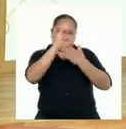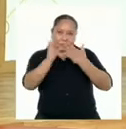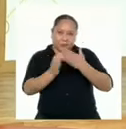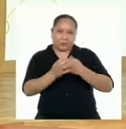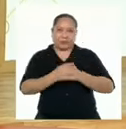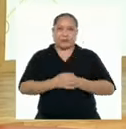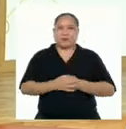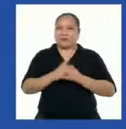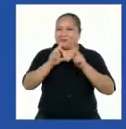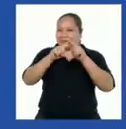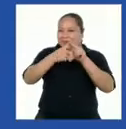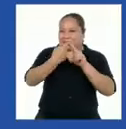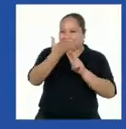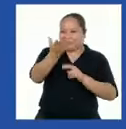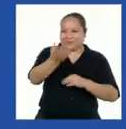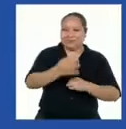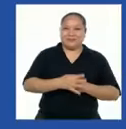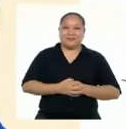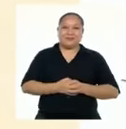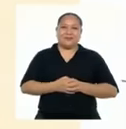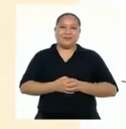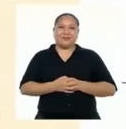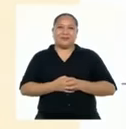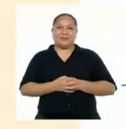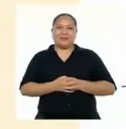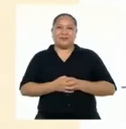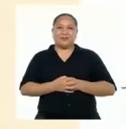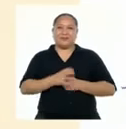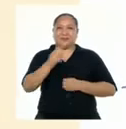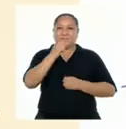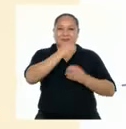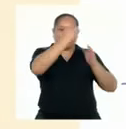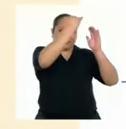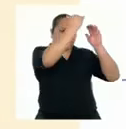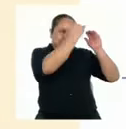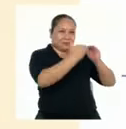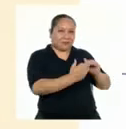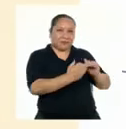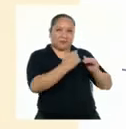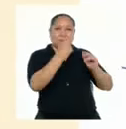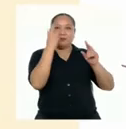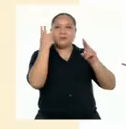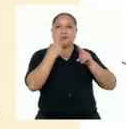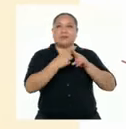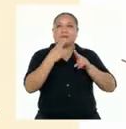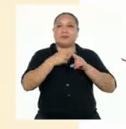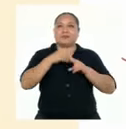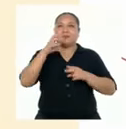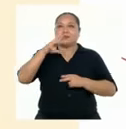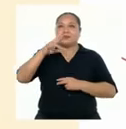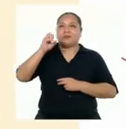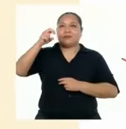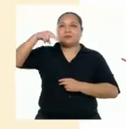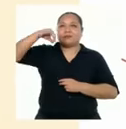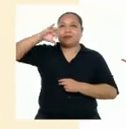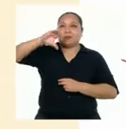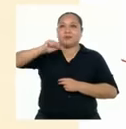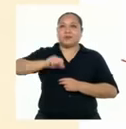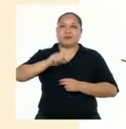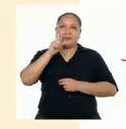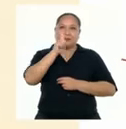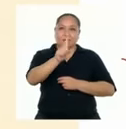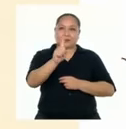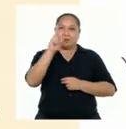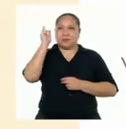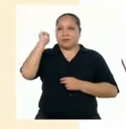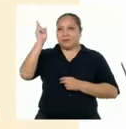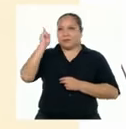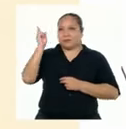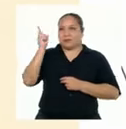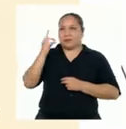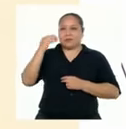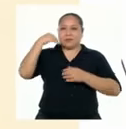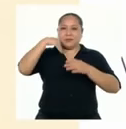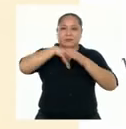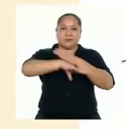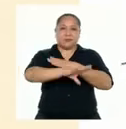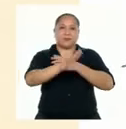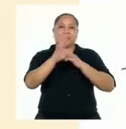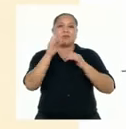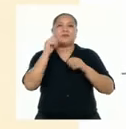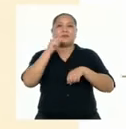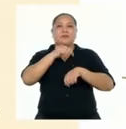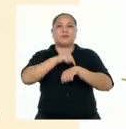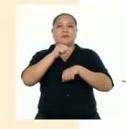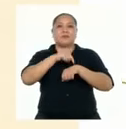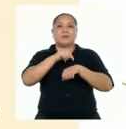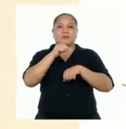características. ¡Empecemos! Este texto se llama Crónica de una profesora en la